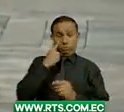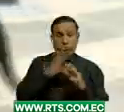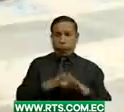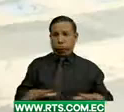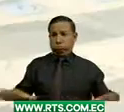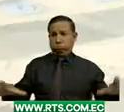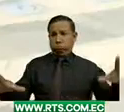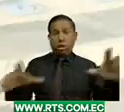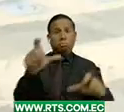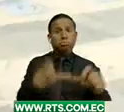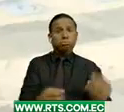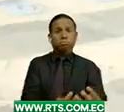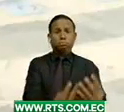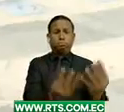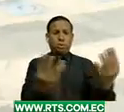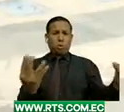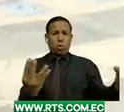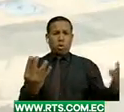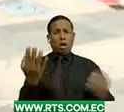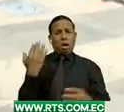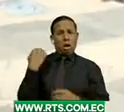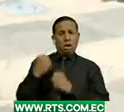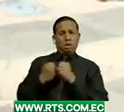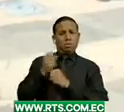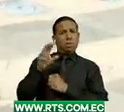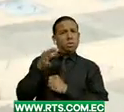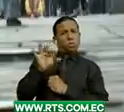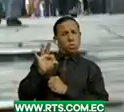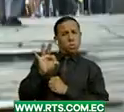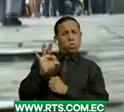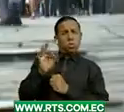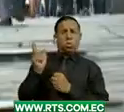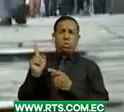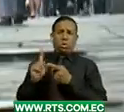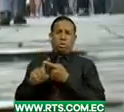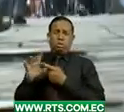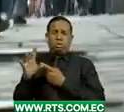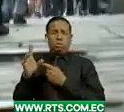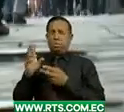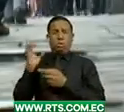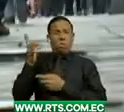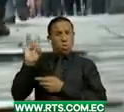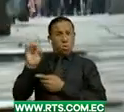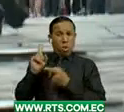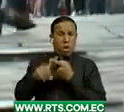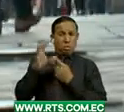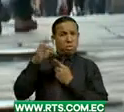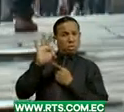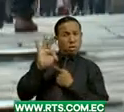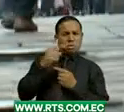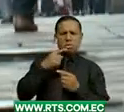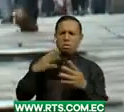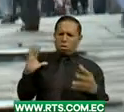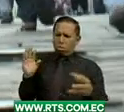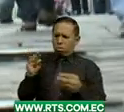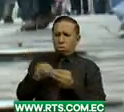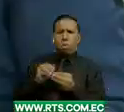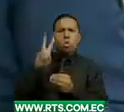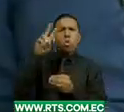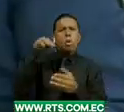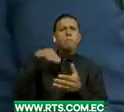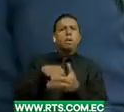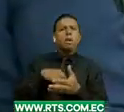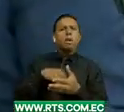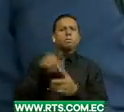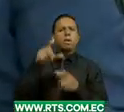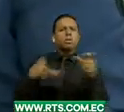del total nacional entre 2018 y 2019 se nota que existe una reducción de 115 mil trabajadores que ya no cuentan con un empleo adecuado no